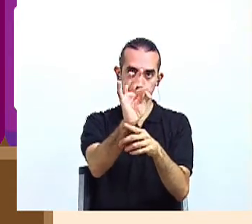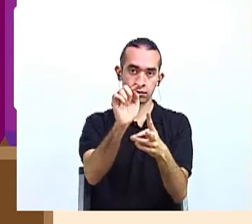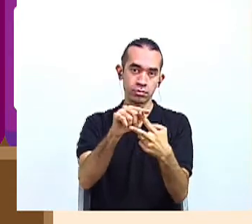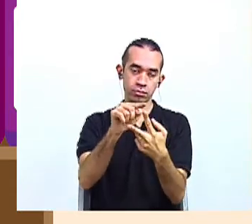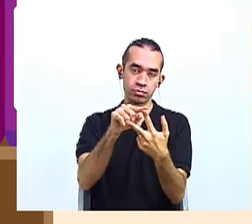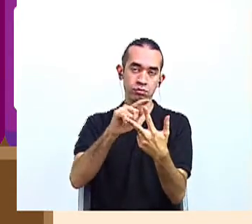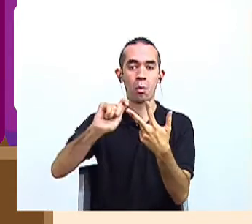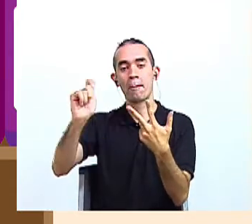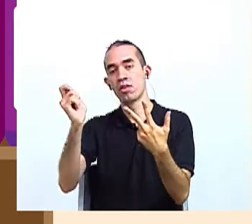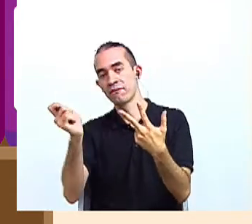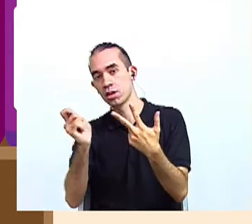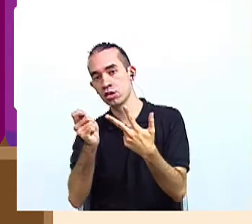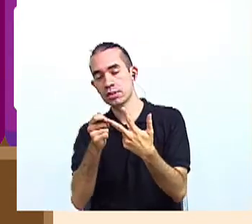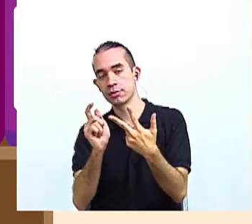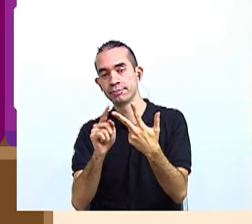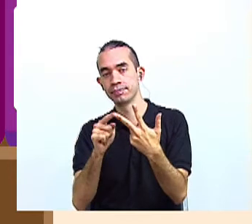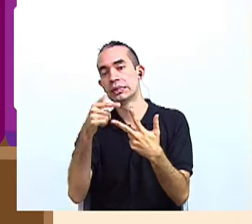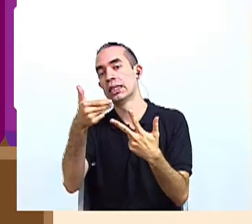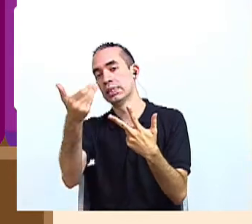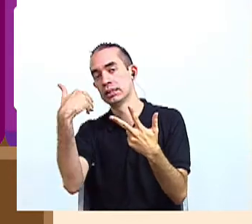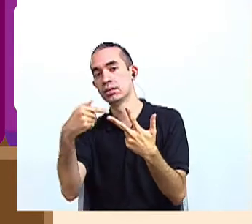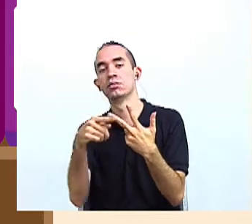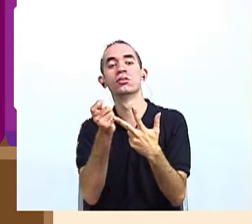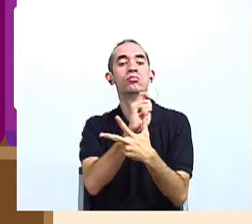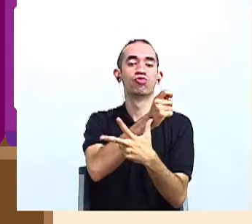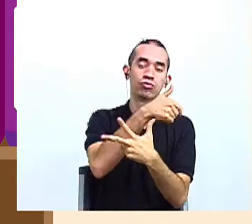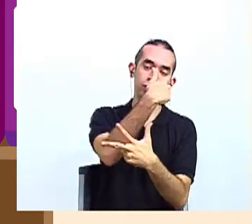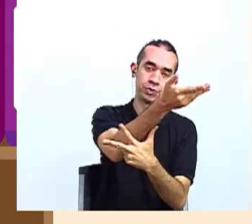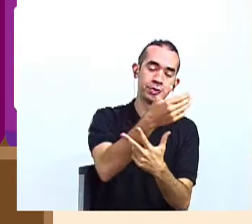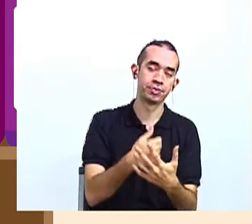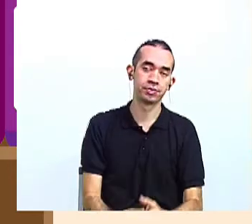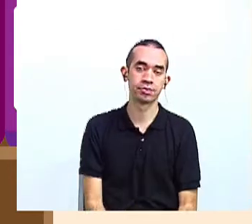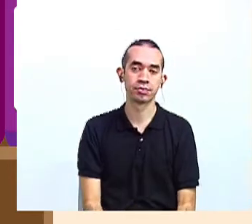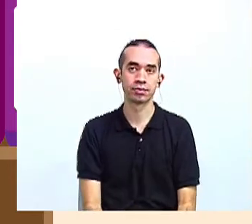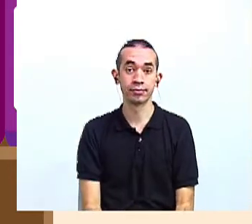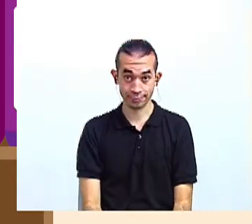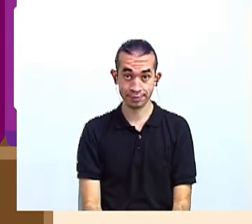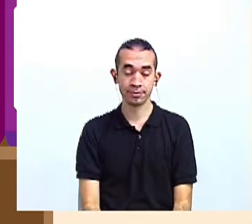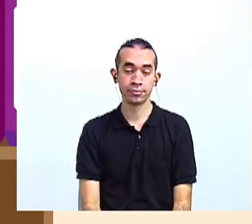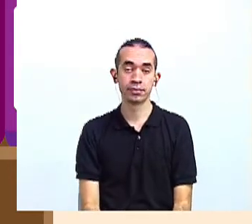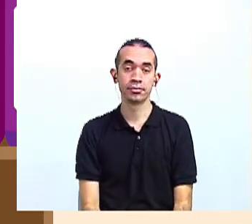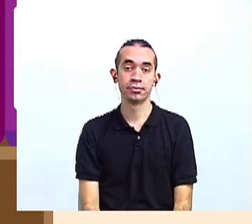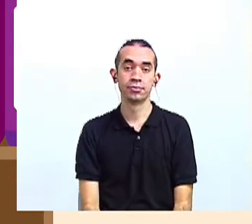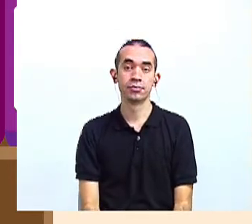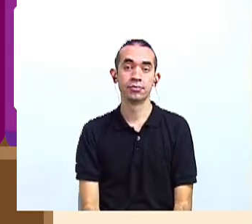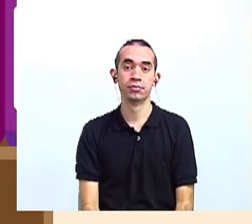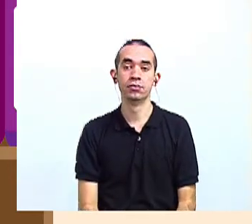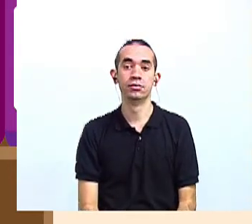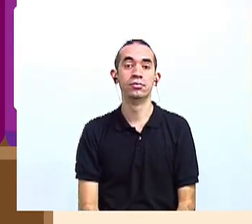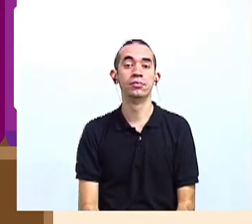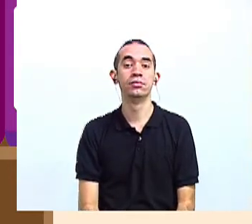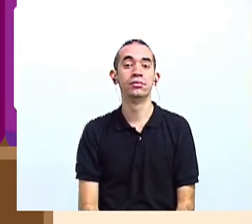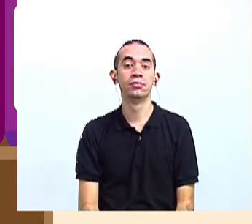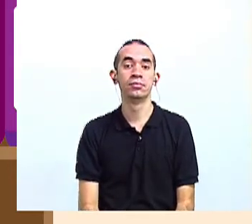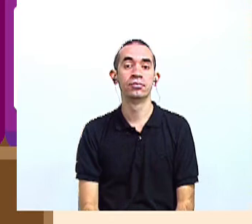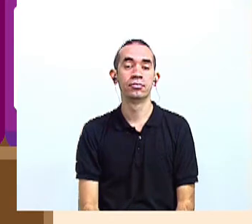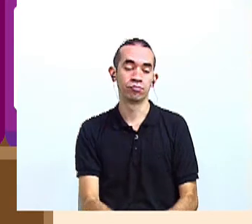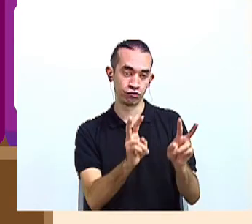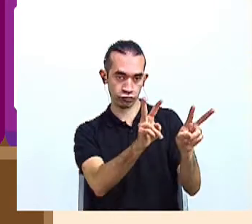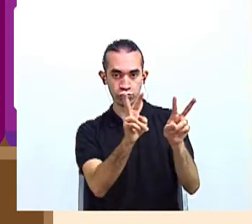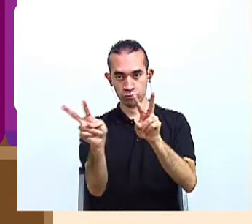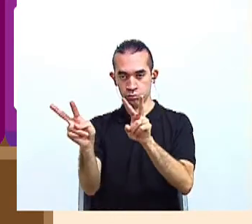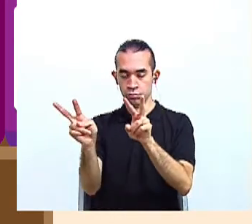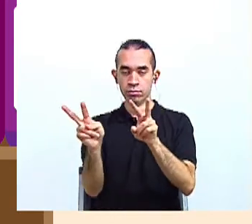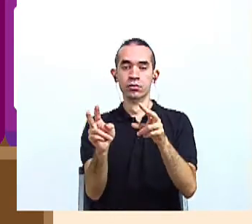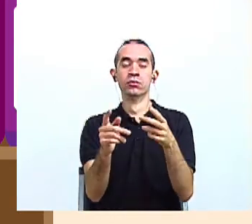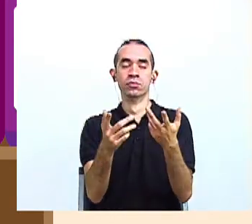sus modificadores que pueden encontrarse antepuestos o pospuestos, ¿verdad? Todos esos elementos los vamos a tomar en consideración